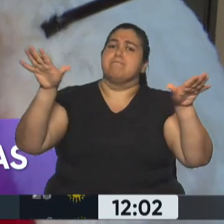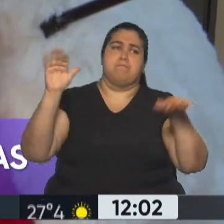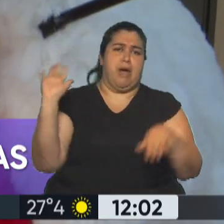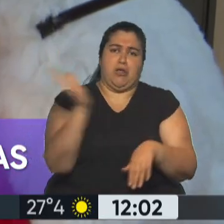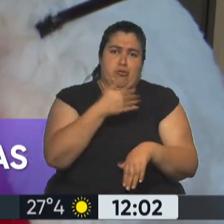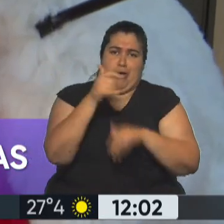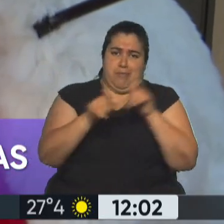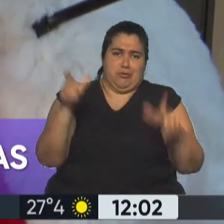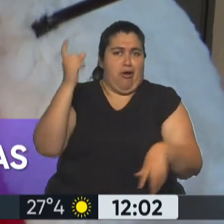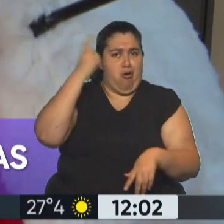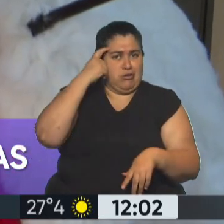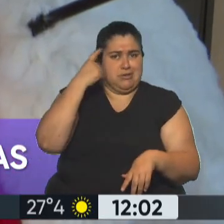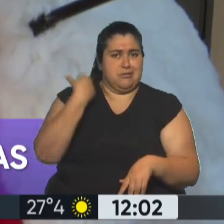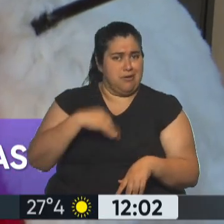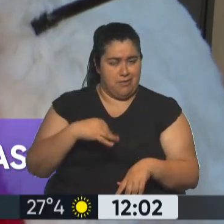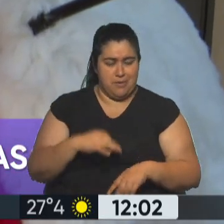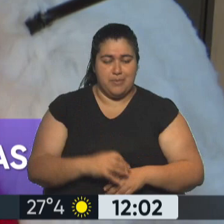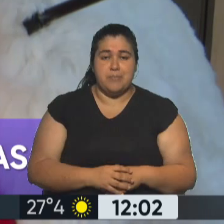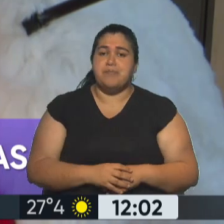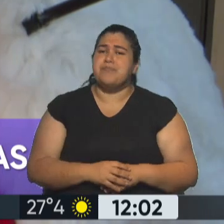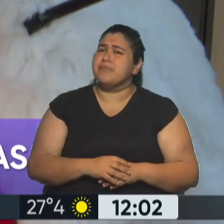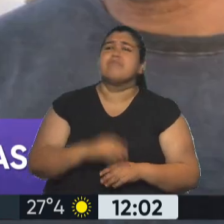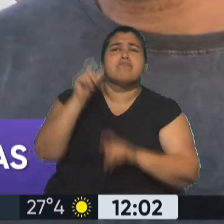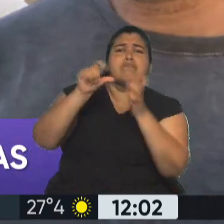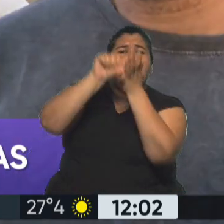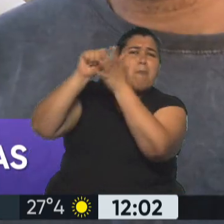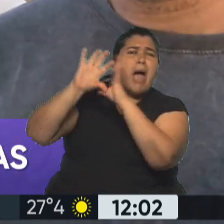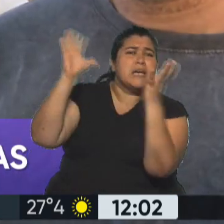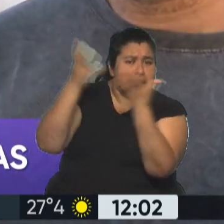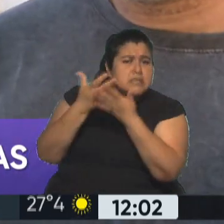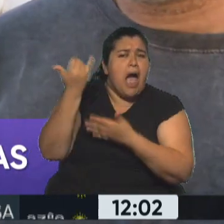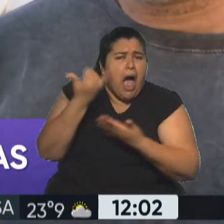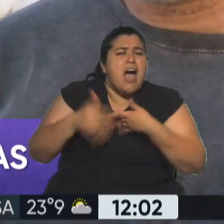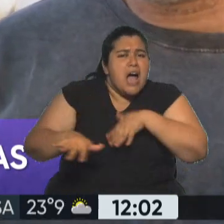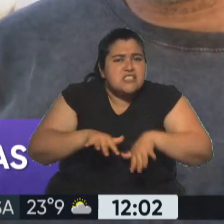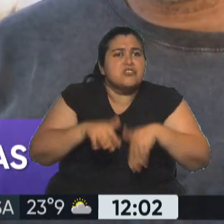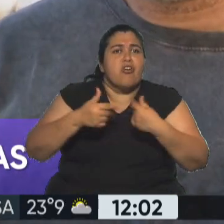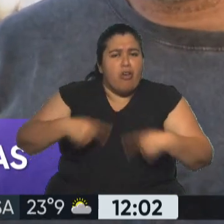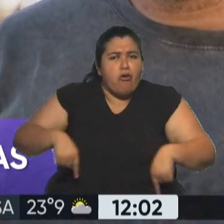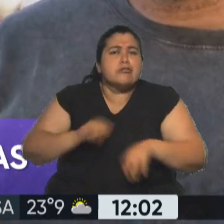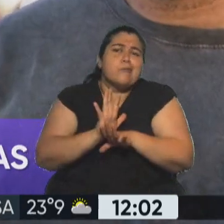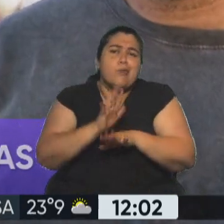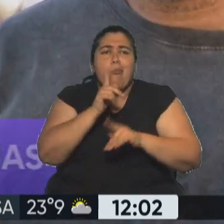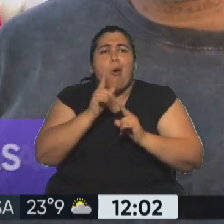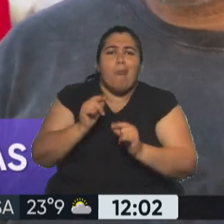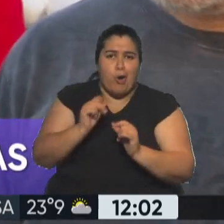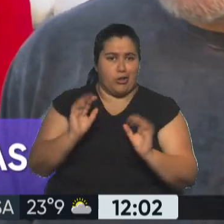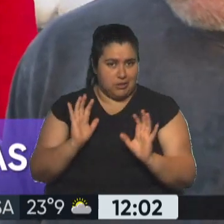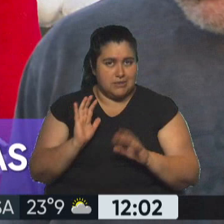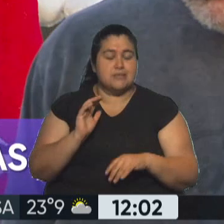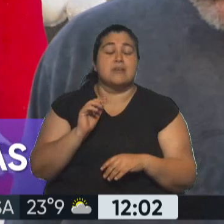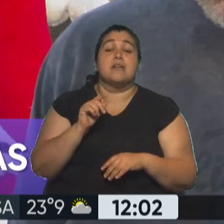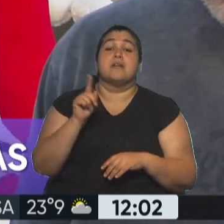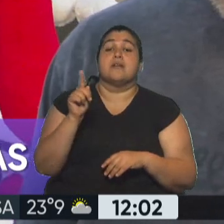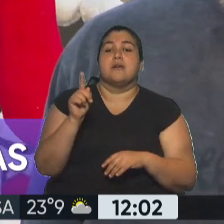mundo tome conciencia de esto que está pasando en todo el mundo se están haciendo distintos tipos de acciones este porque de vuelta La